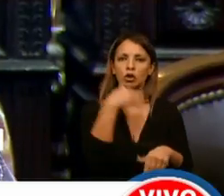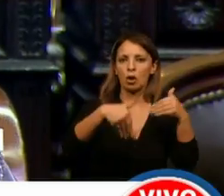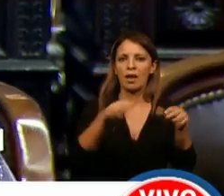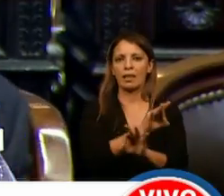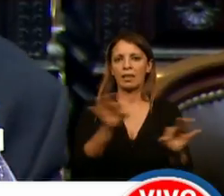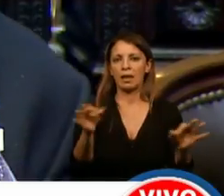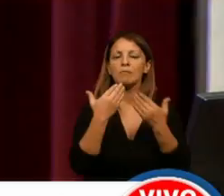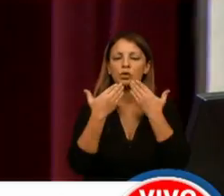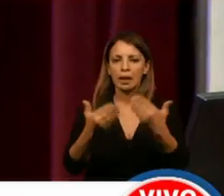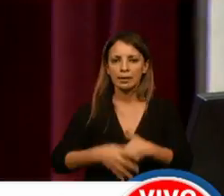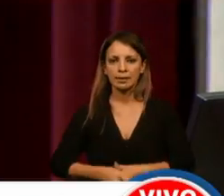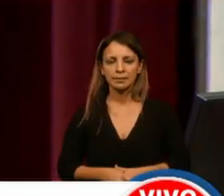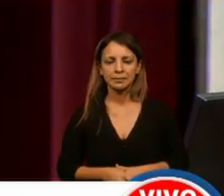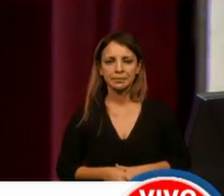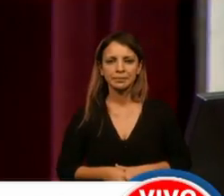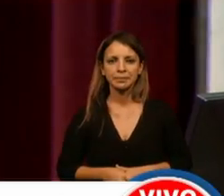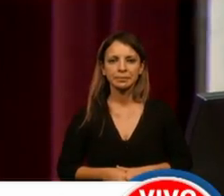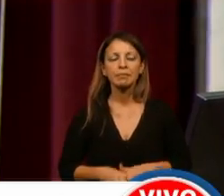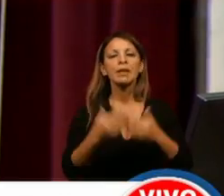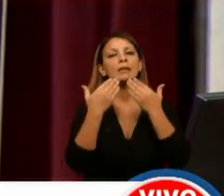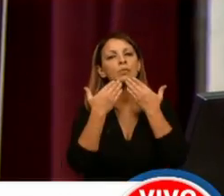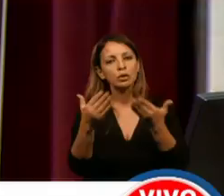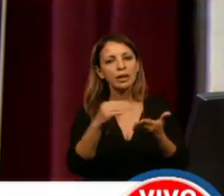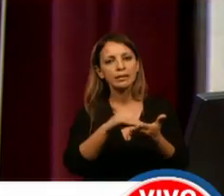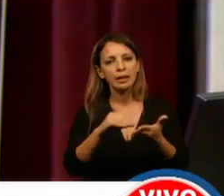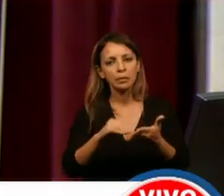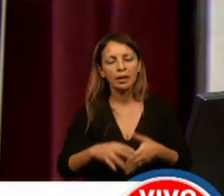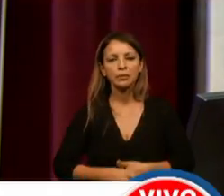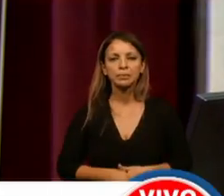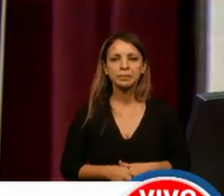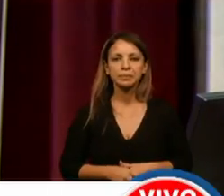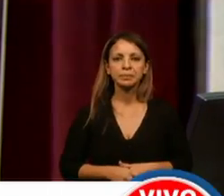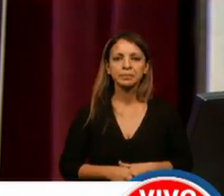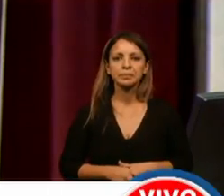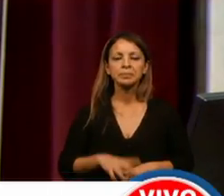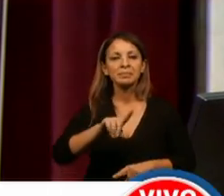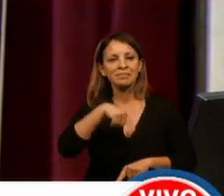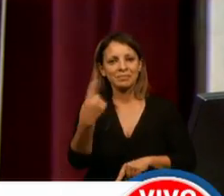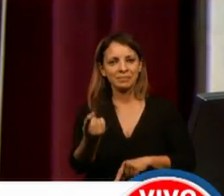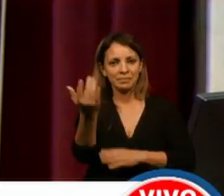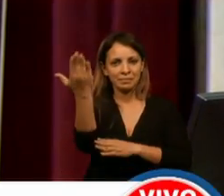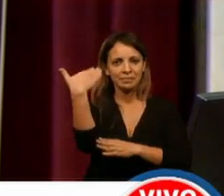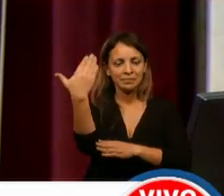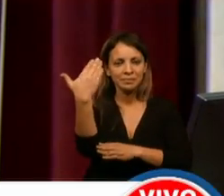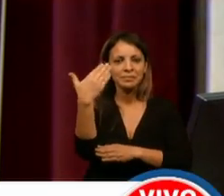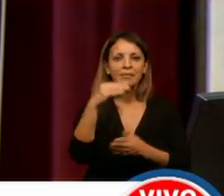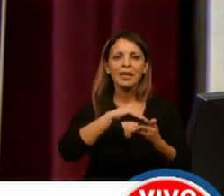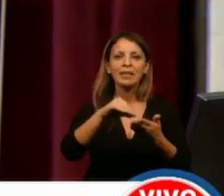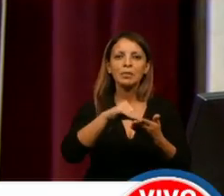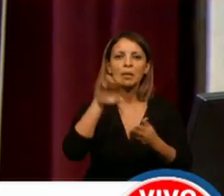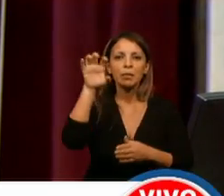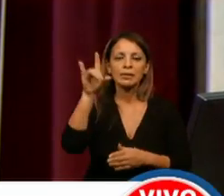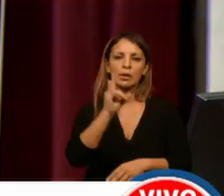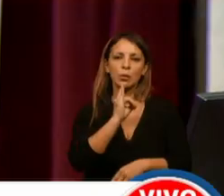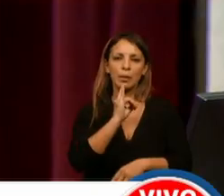presidente diputado suárez lastra continúa en el uso de la palabra el diputado por la provincia de